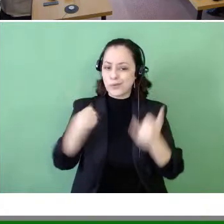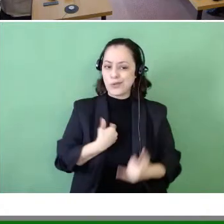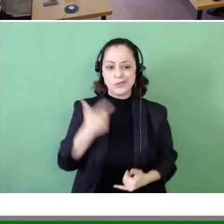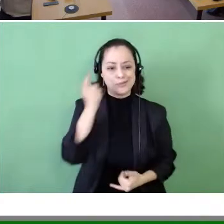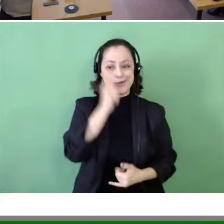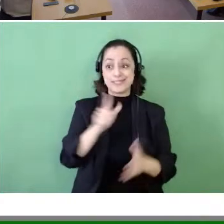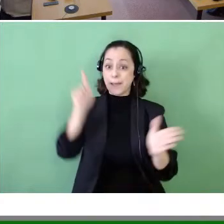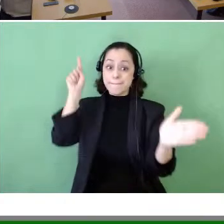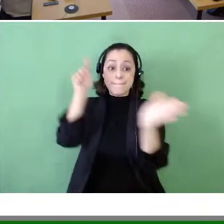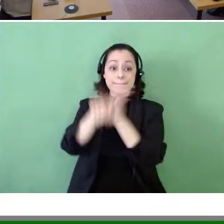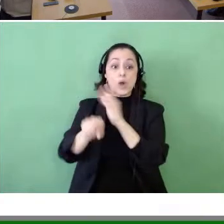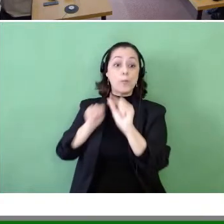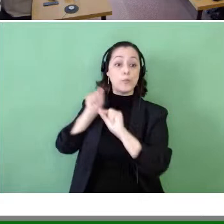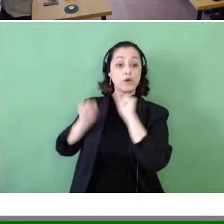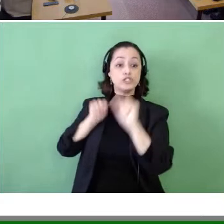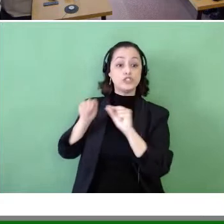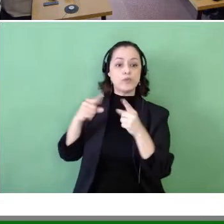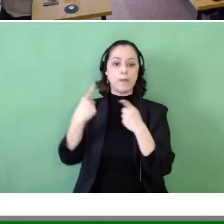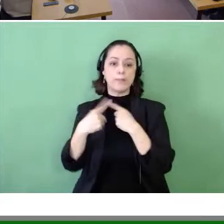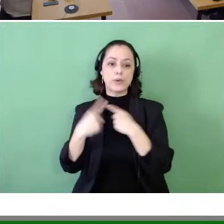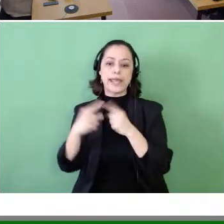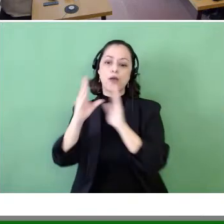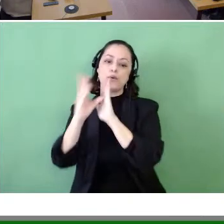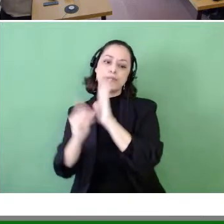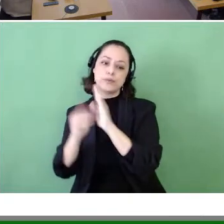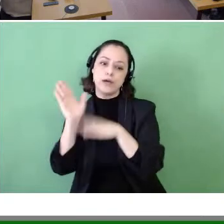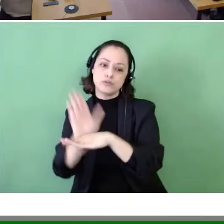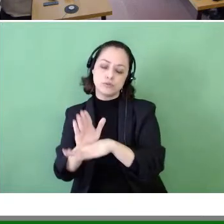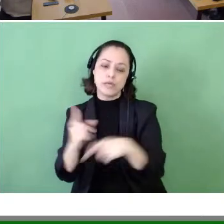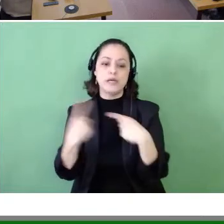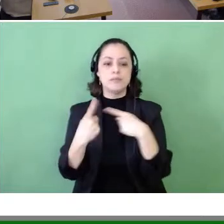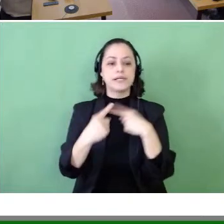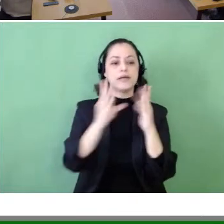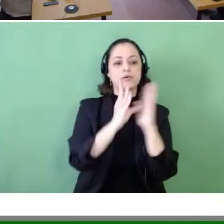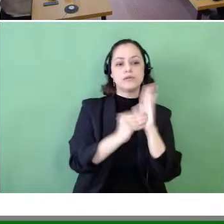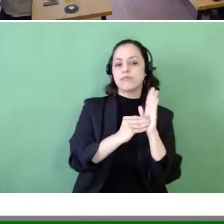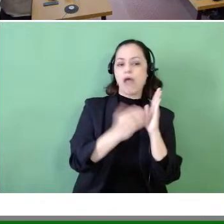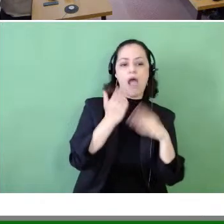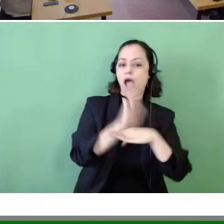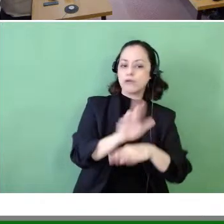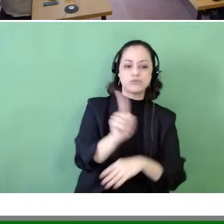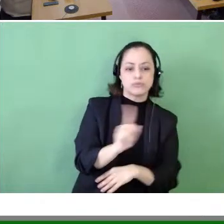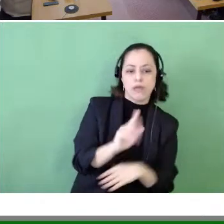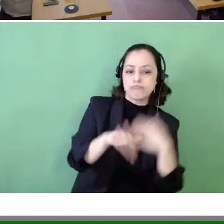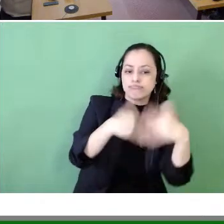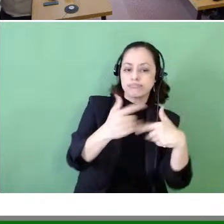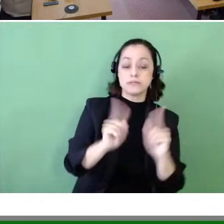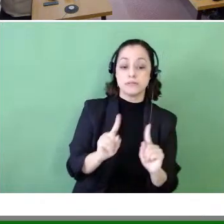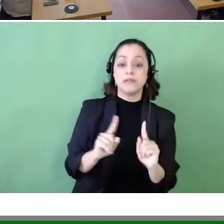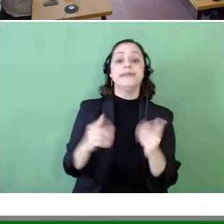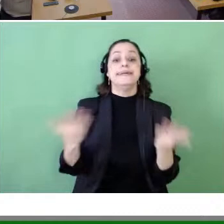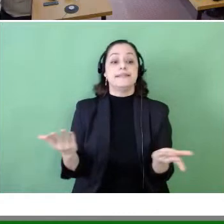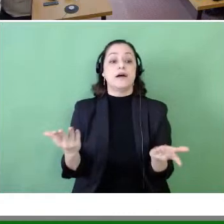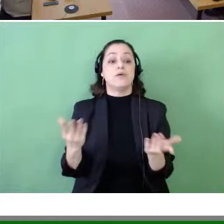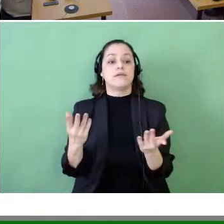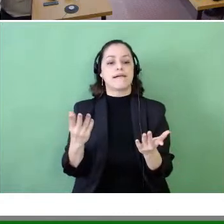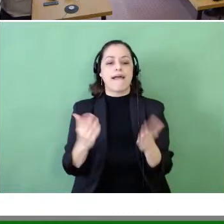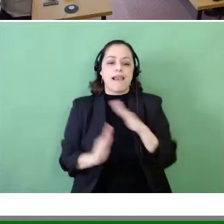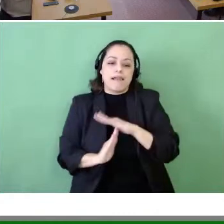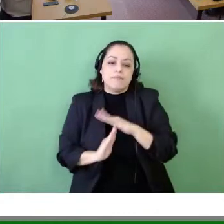cuestionar el motivo, por qué le ayuda y por qué no le ayuda, y que tampoco acerca